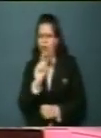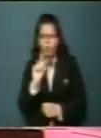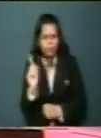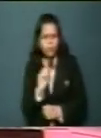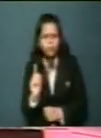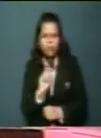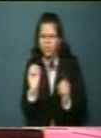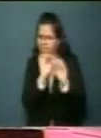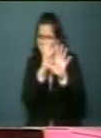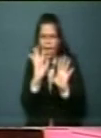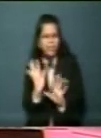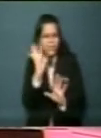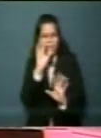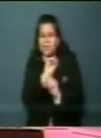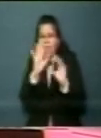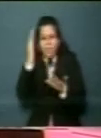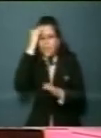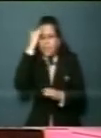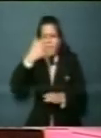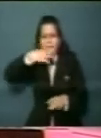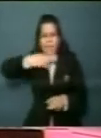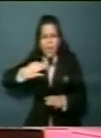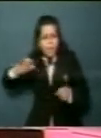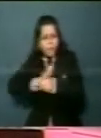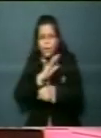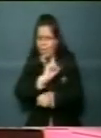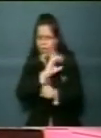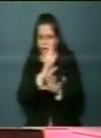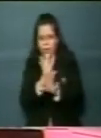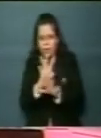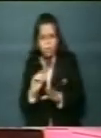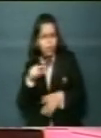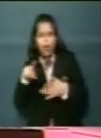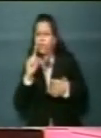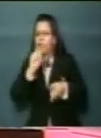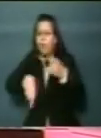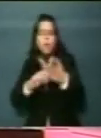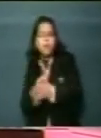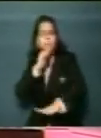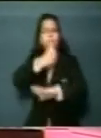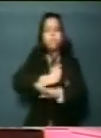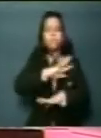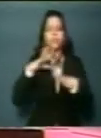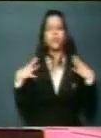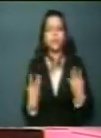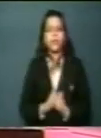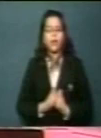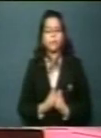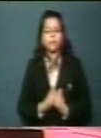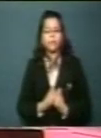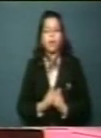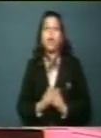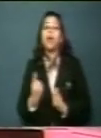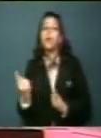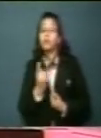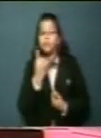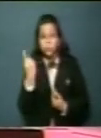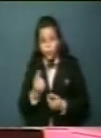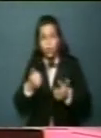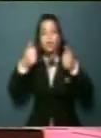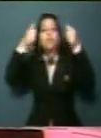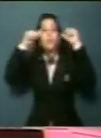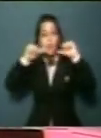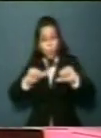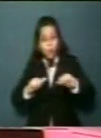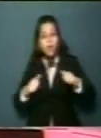absoluta para imponerla con prepotencia sobre el resto de la sociedad. Solo por medio del consenso